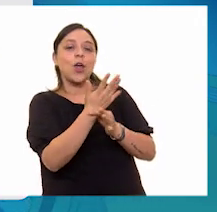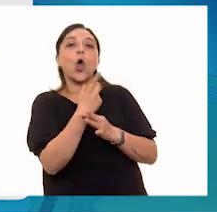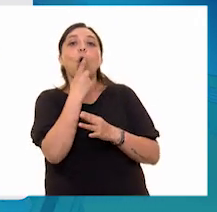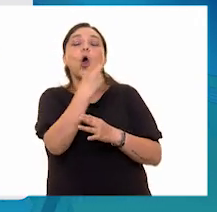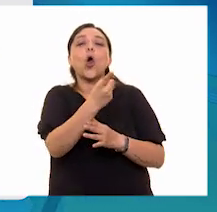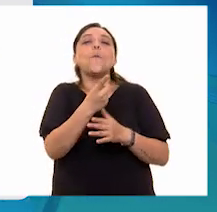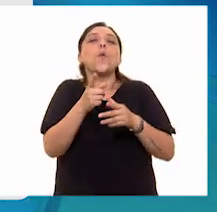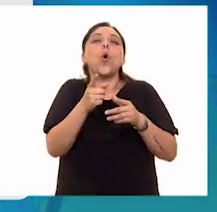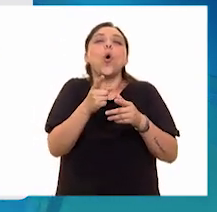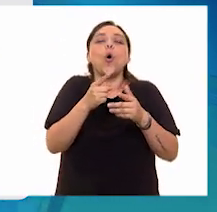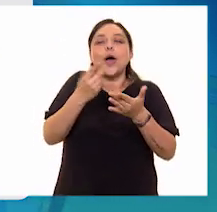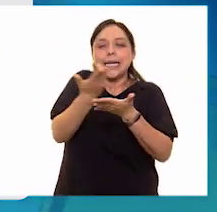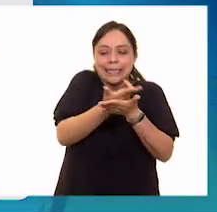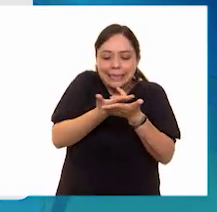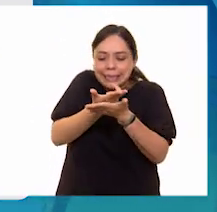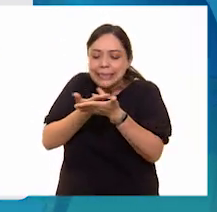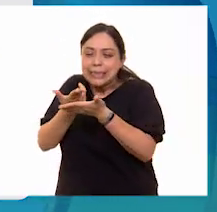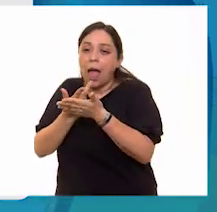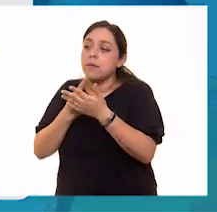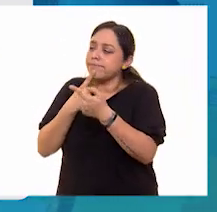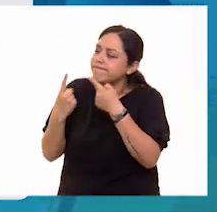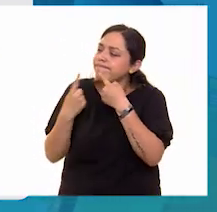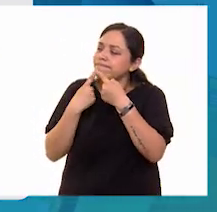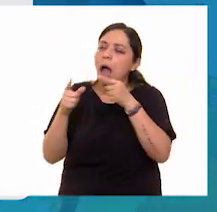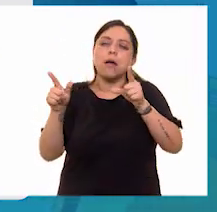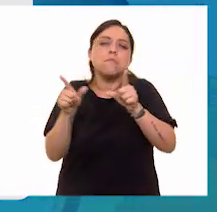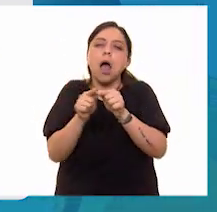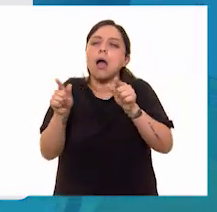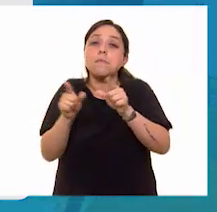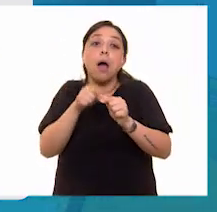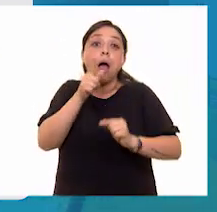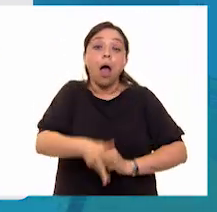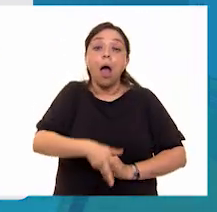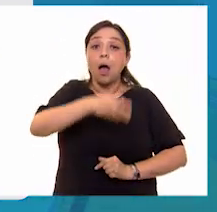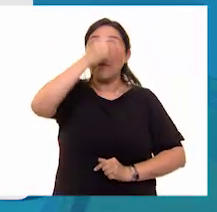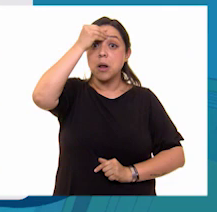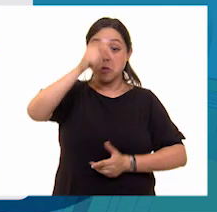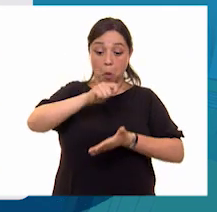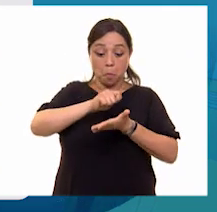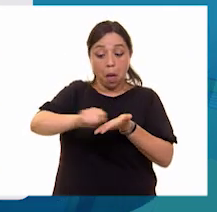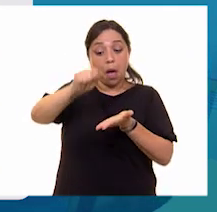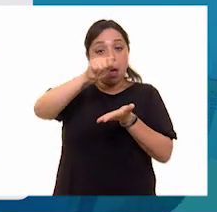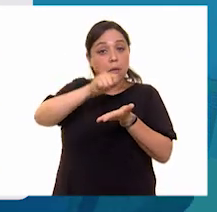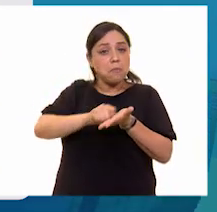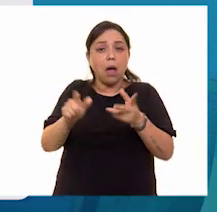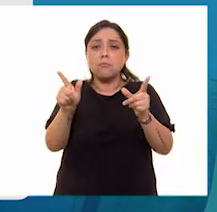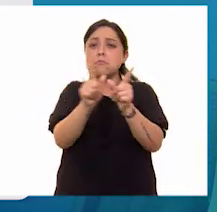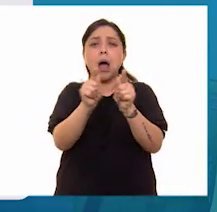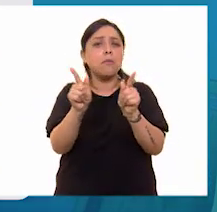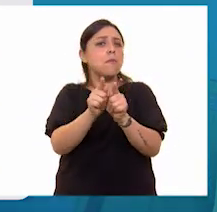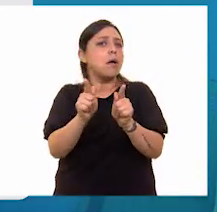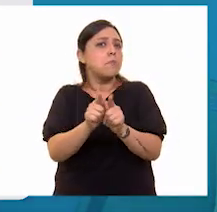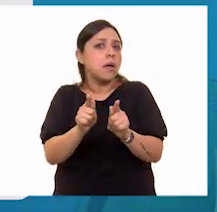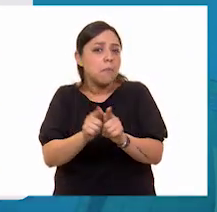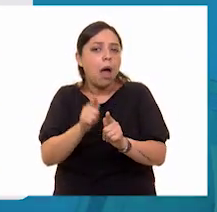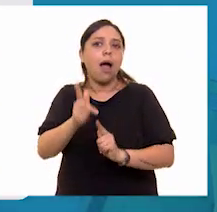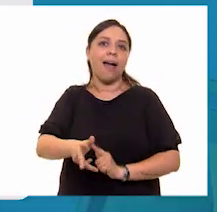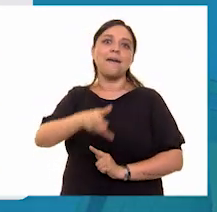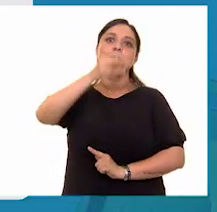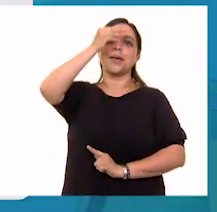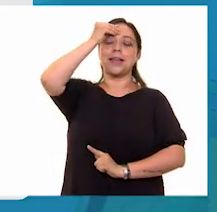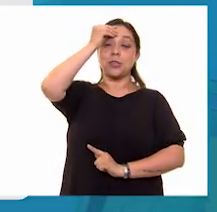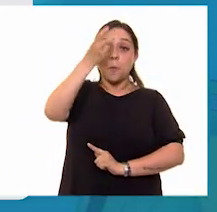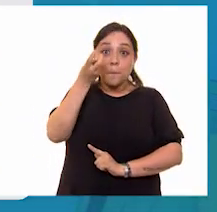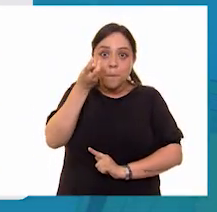diálogos cortitos, él aprendió así a escribir cortito también, como en resumen, y por eso